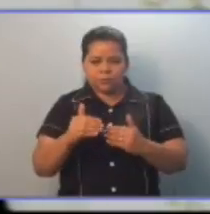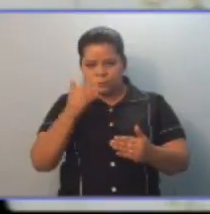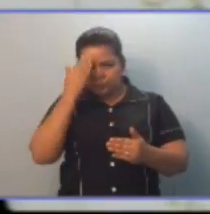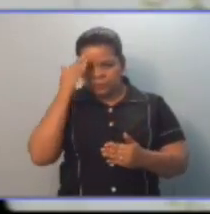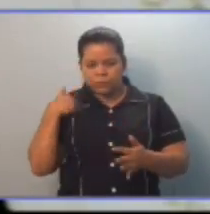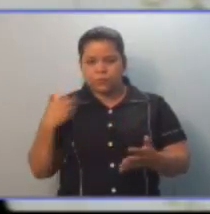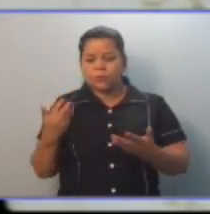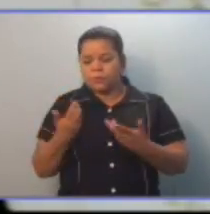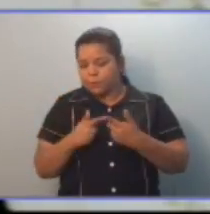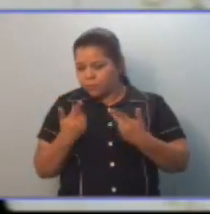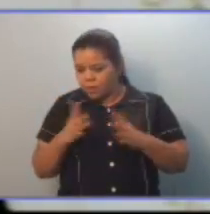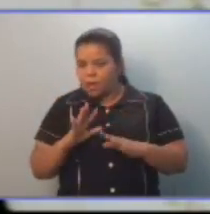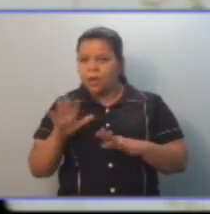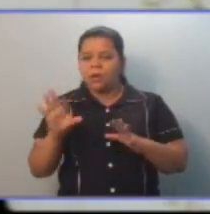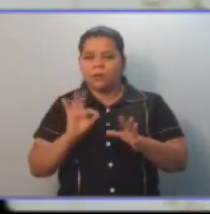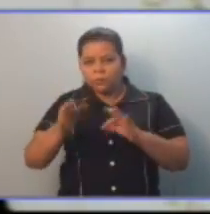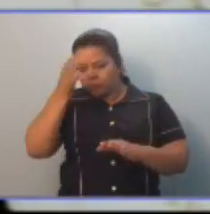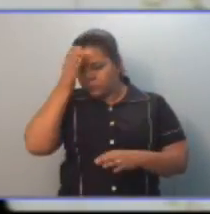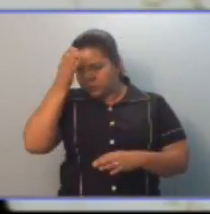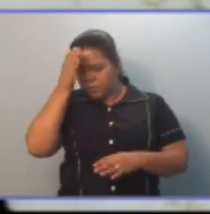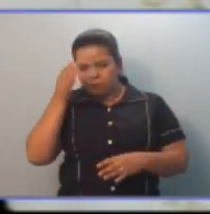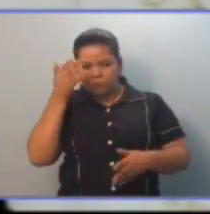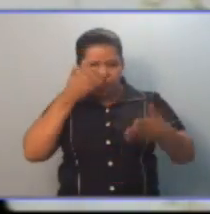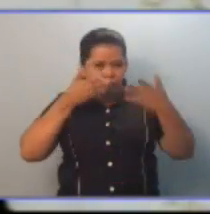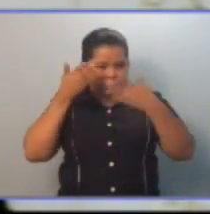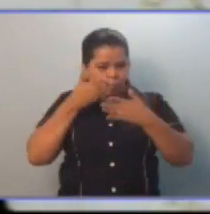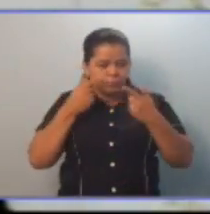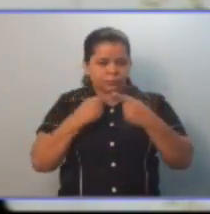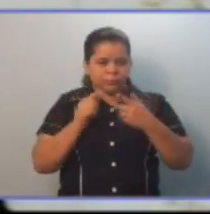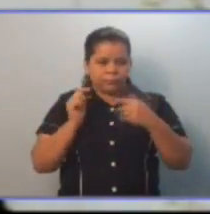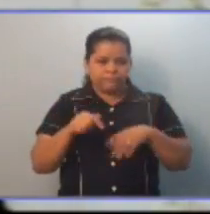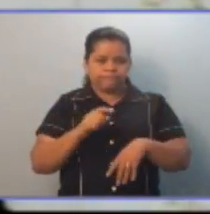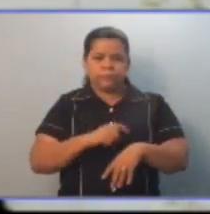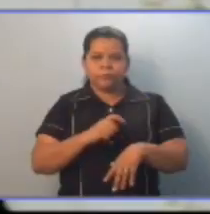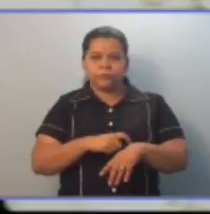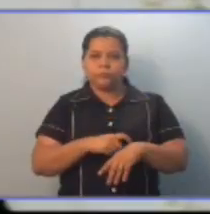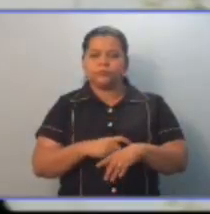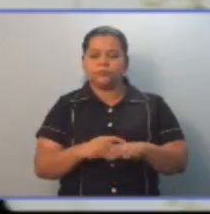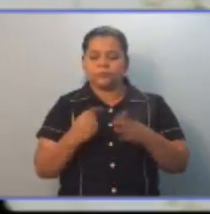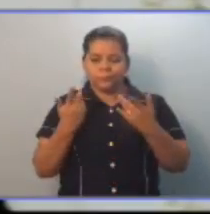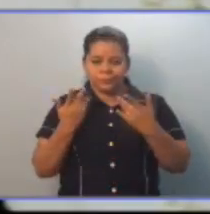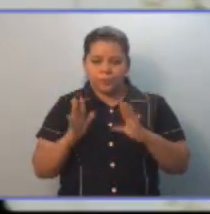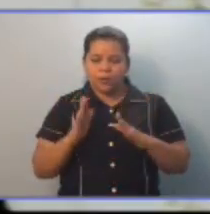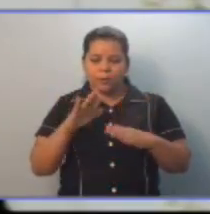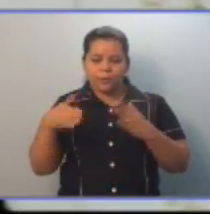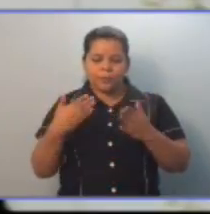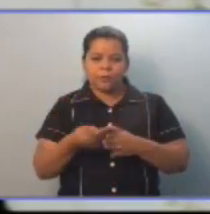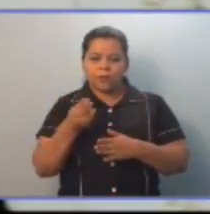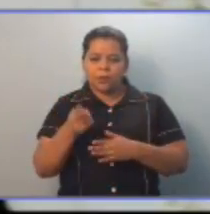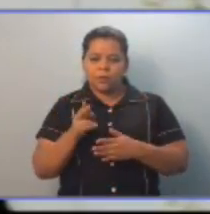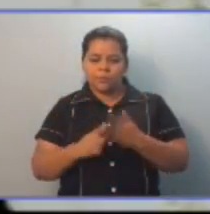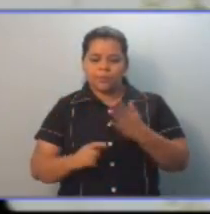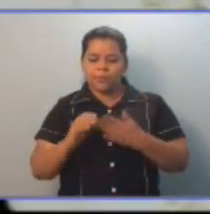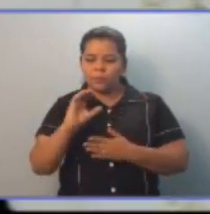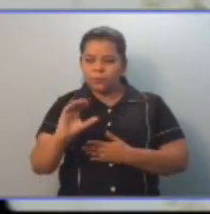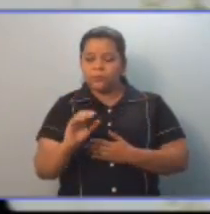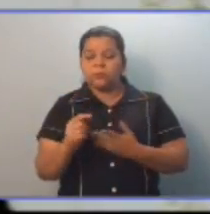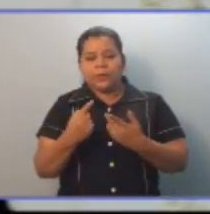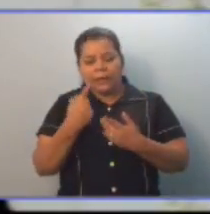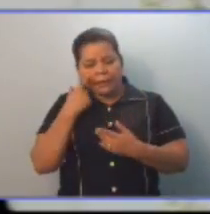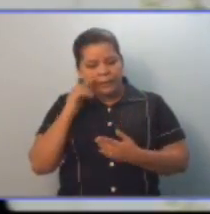explicación de algún concepto oscuro, algún concepto que puede tener diversas interpretaciones dentro de la misma Constitución. Por poner